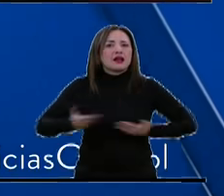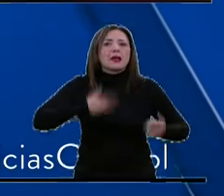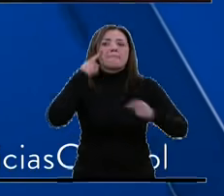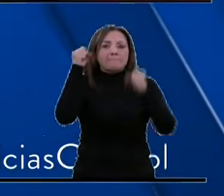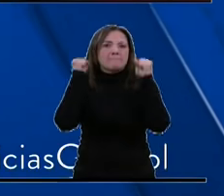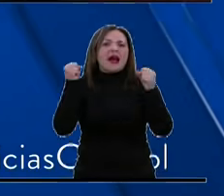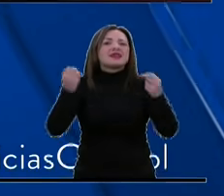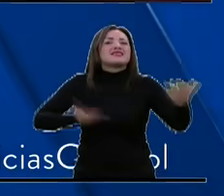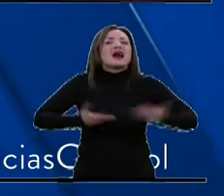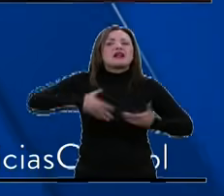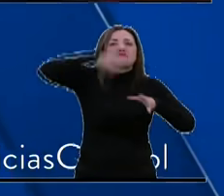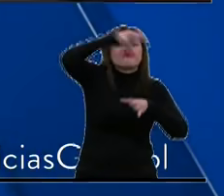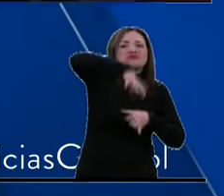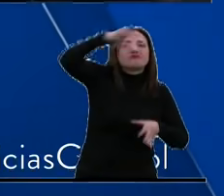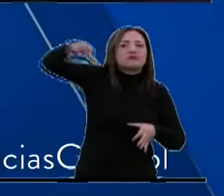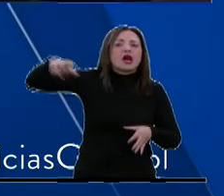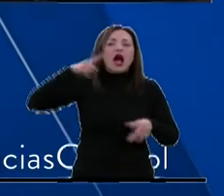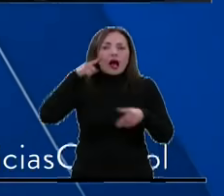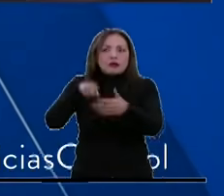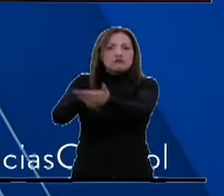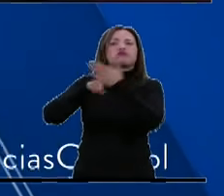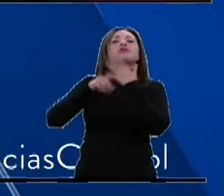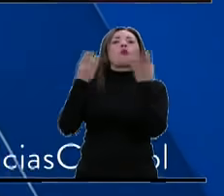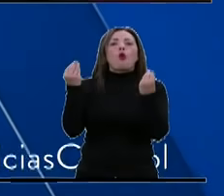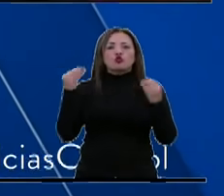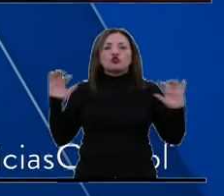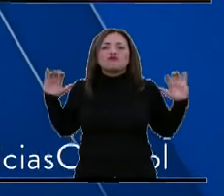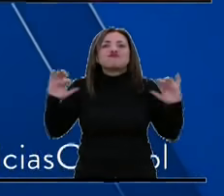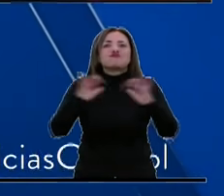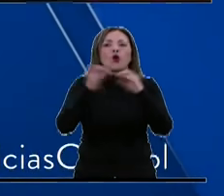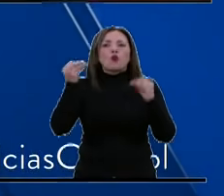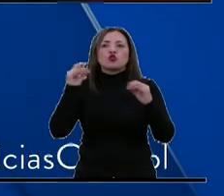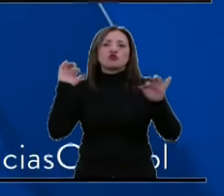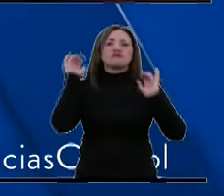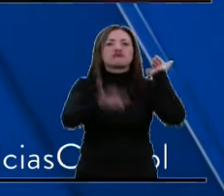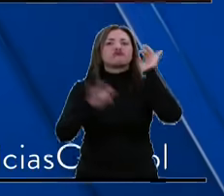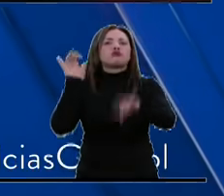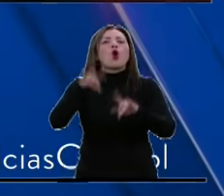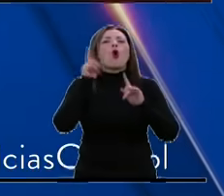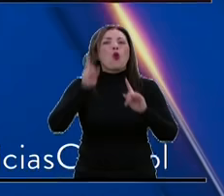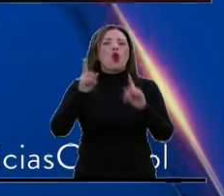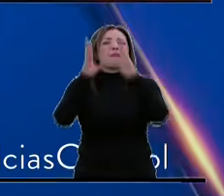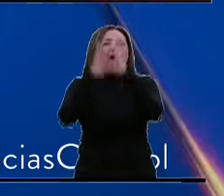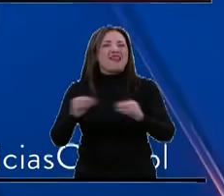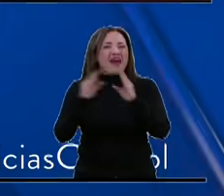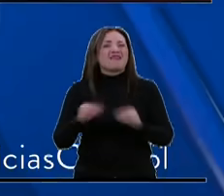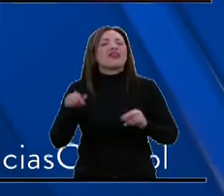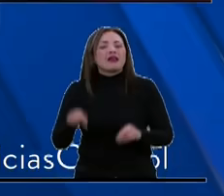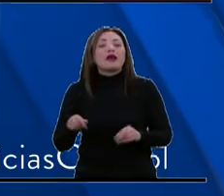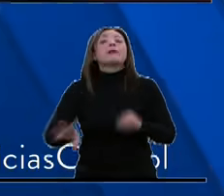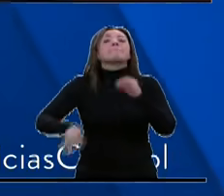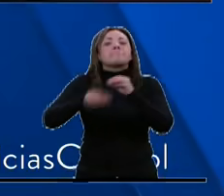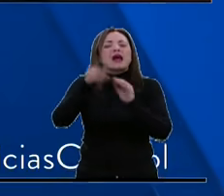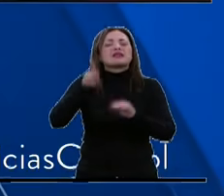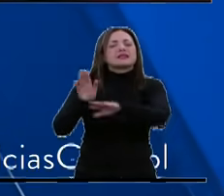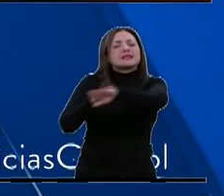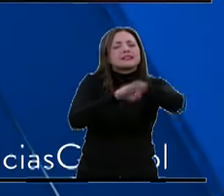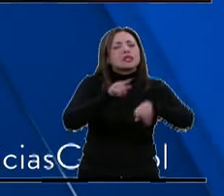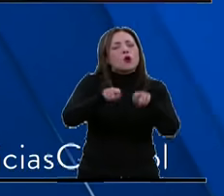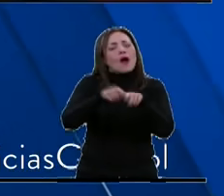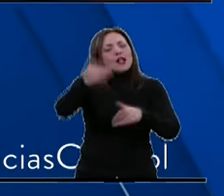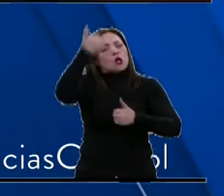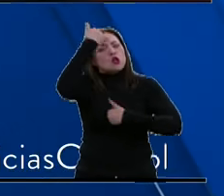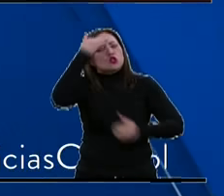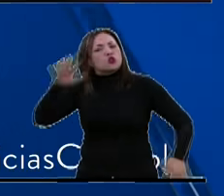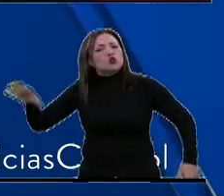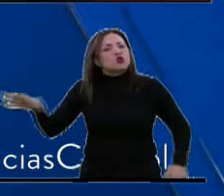bastante aglomerados y bastante visitados concurridos por cuenta de la navidad sino que también genera una conciencia en absolutamente